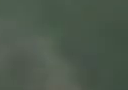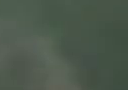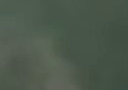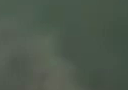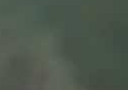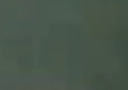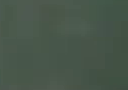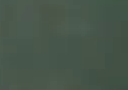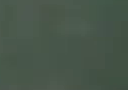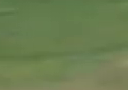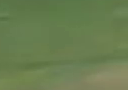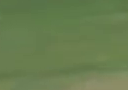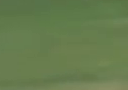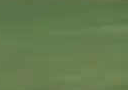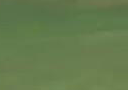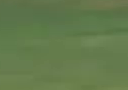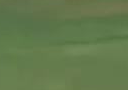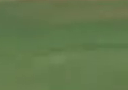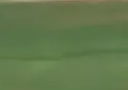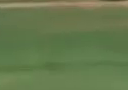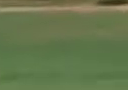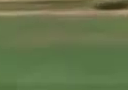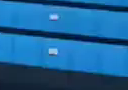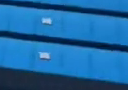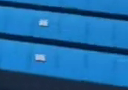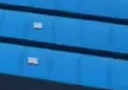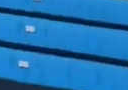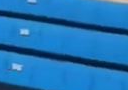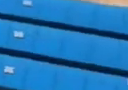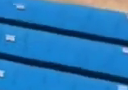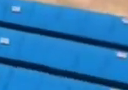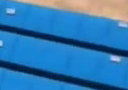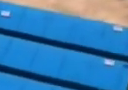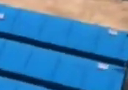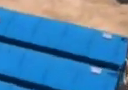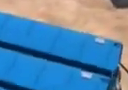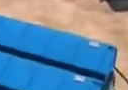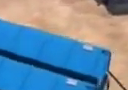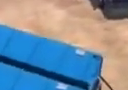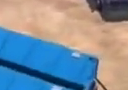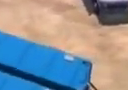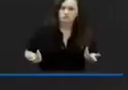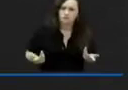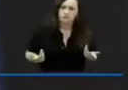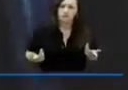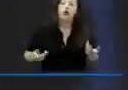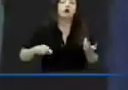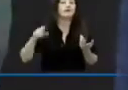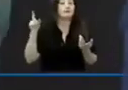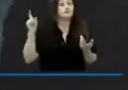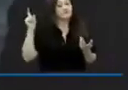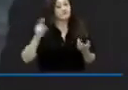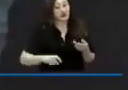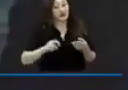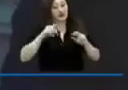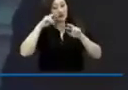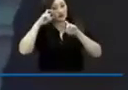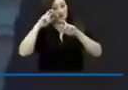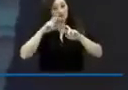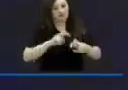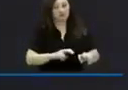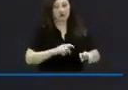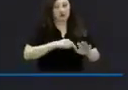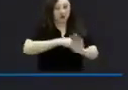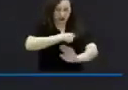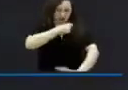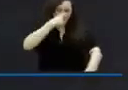donde se van a desarrollar los proyectos piloto de fracking en el 2021. La necesidad de tener un estudio completo,